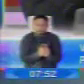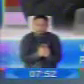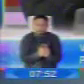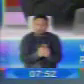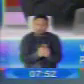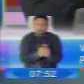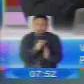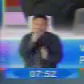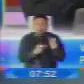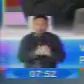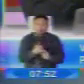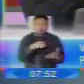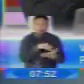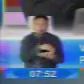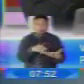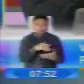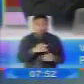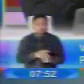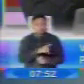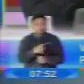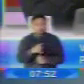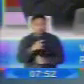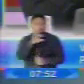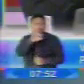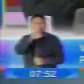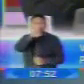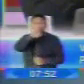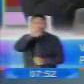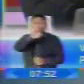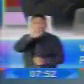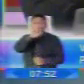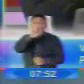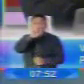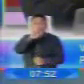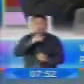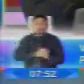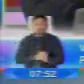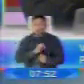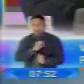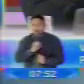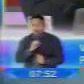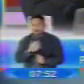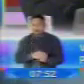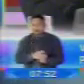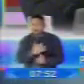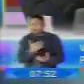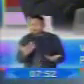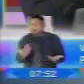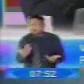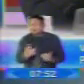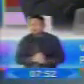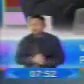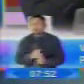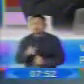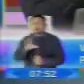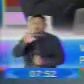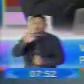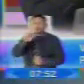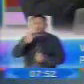nadie puede dudar de la trayectoria de doña Frecia Saavedra, como nadie puede dudar de la trayectoria y de la valía de los